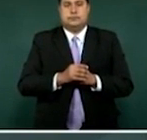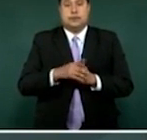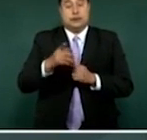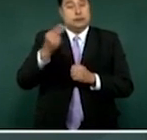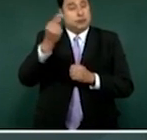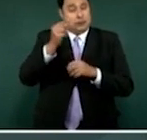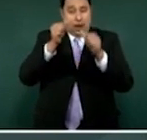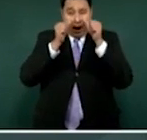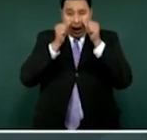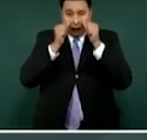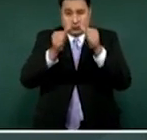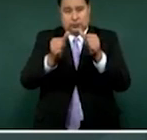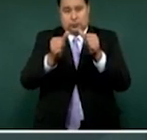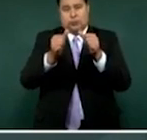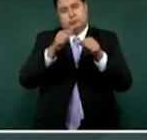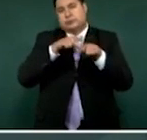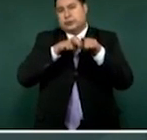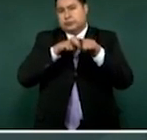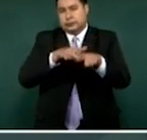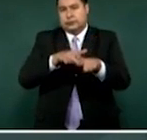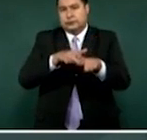atención permanente,